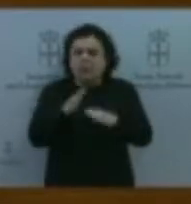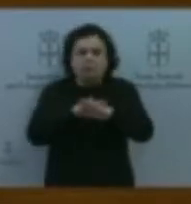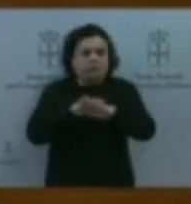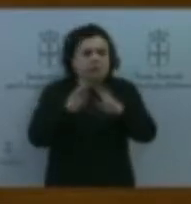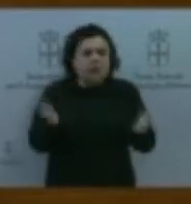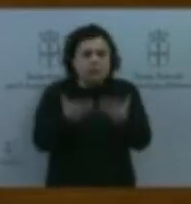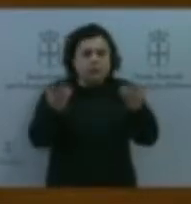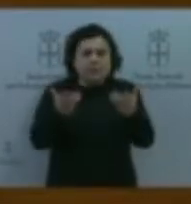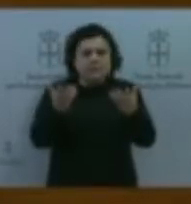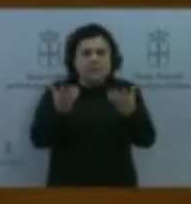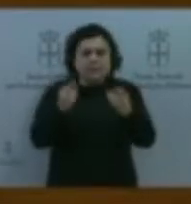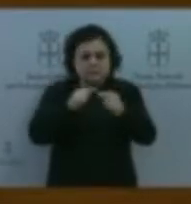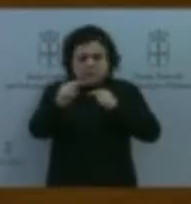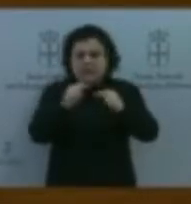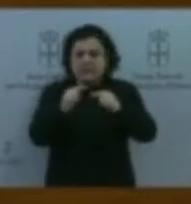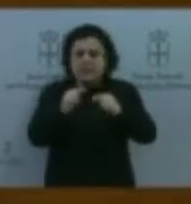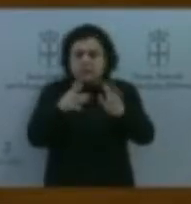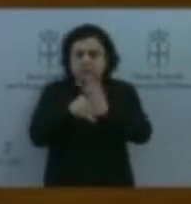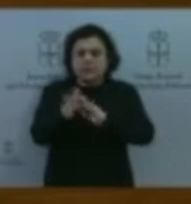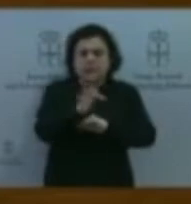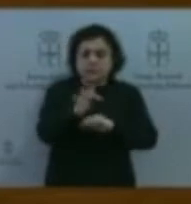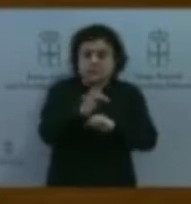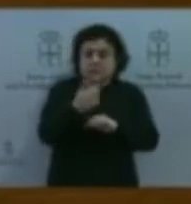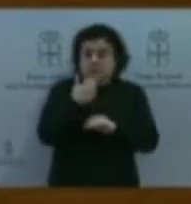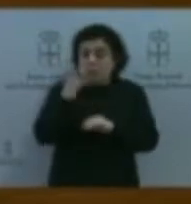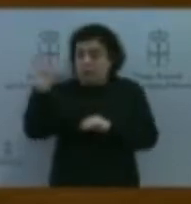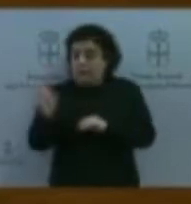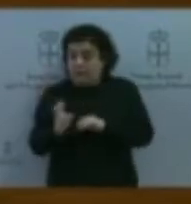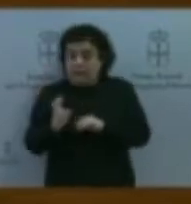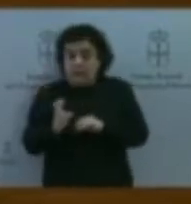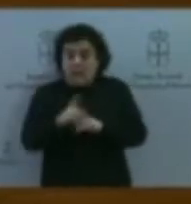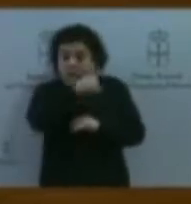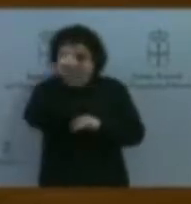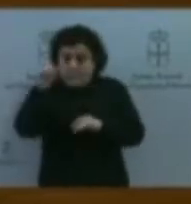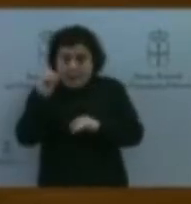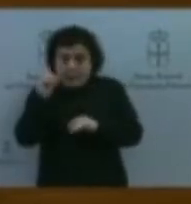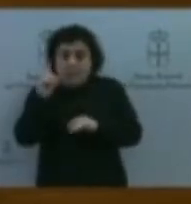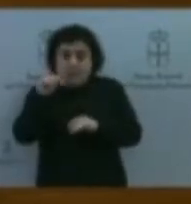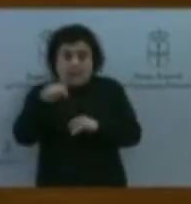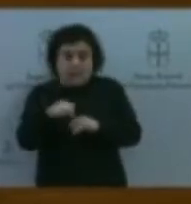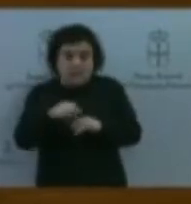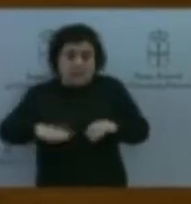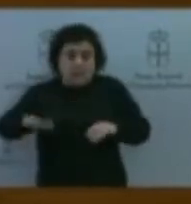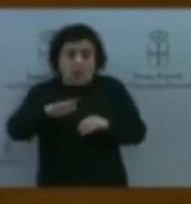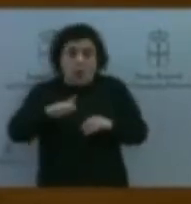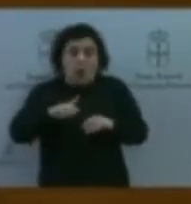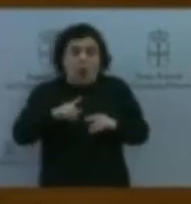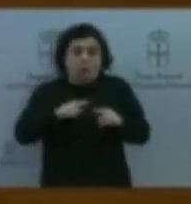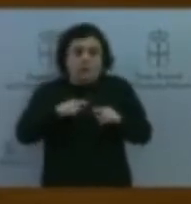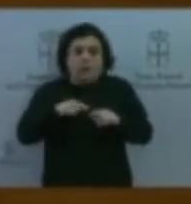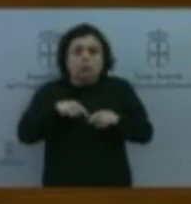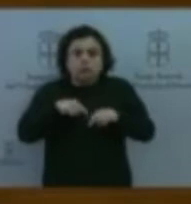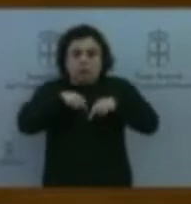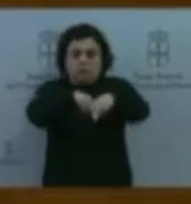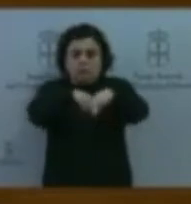claro, si alguien viene de Madrid, de un barrio, de hacer 1 hora y media de transporte en metro diario para ir de Madrid a Somiedo, probablemente